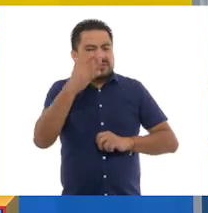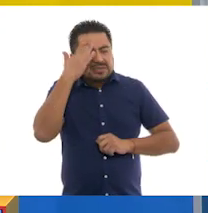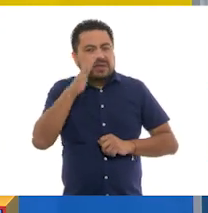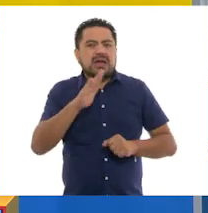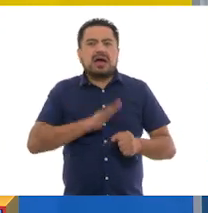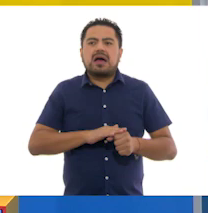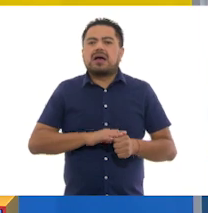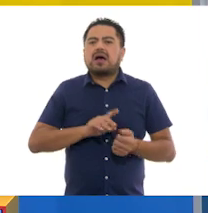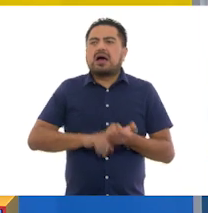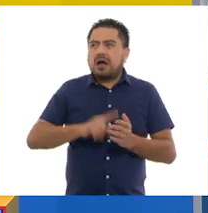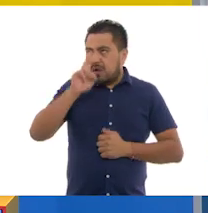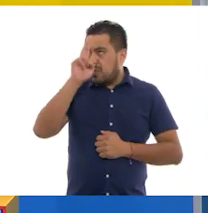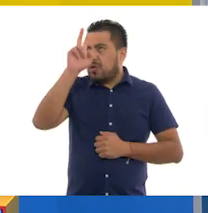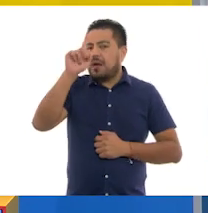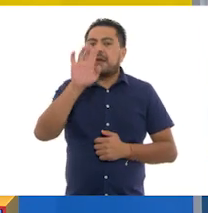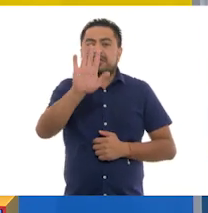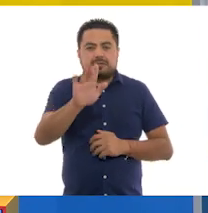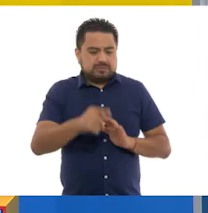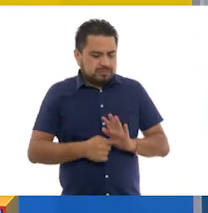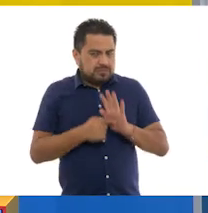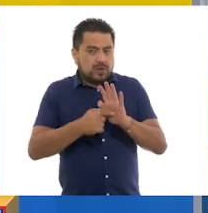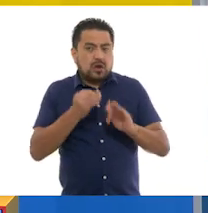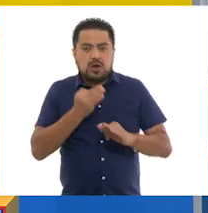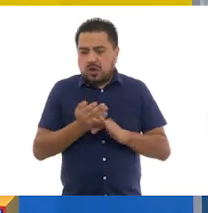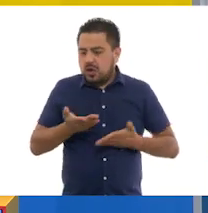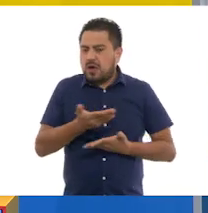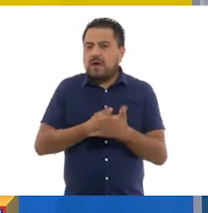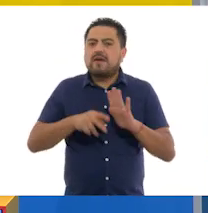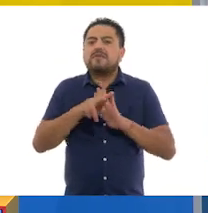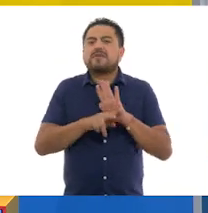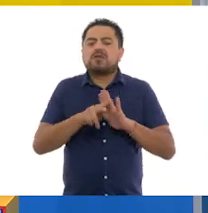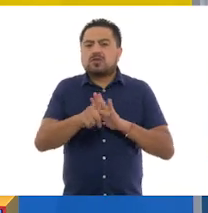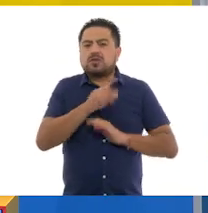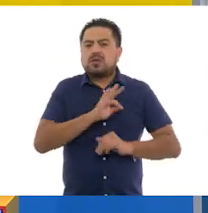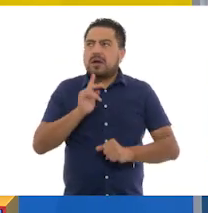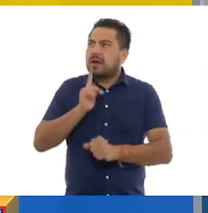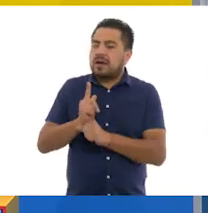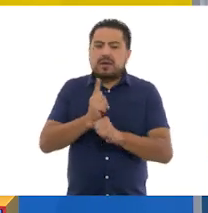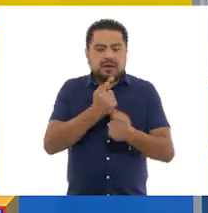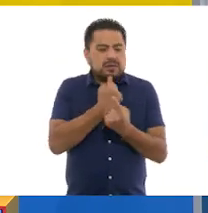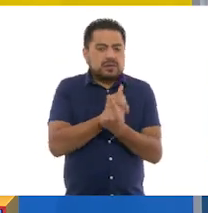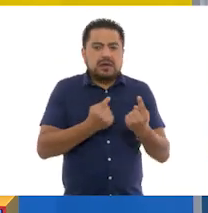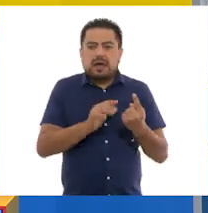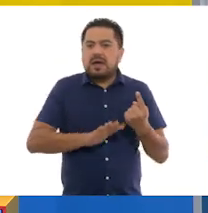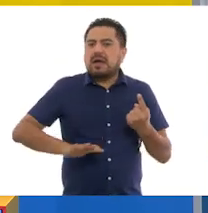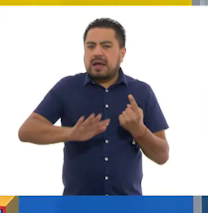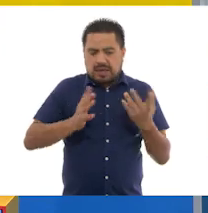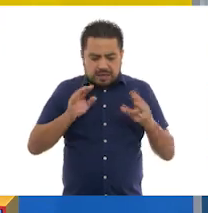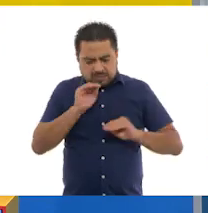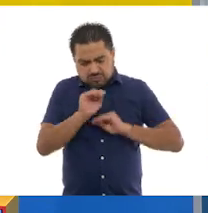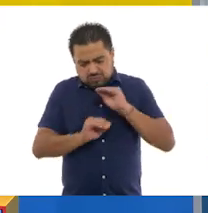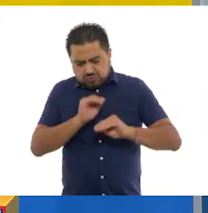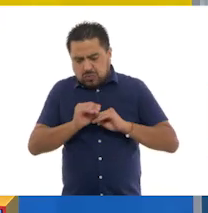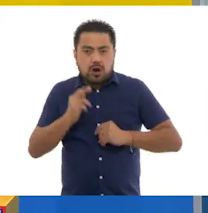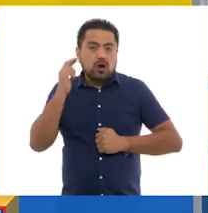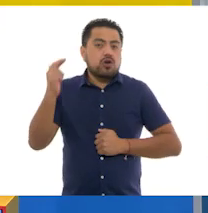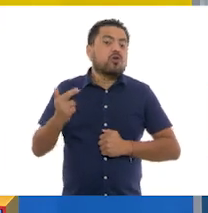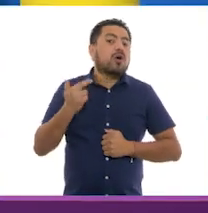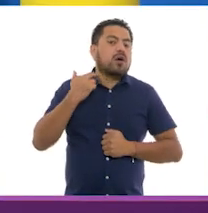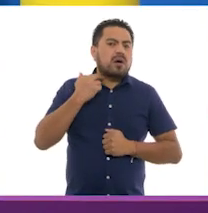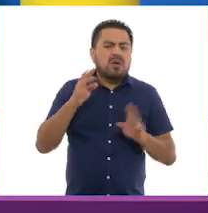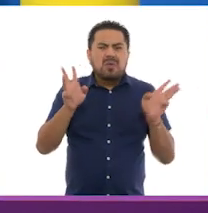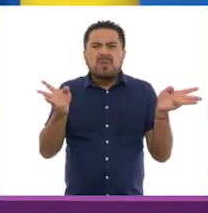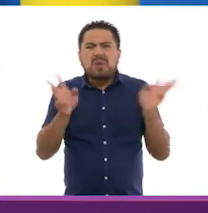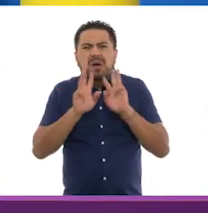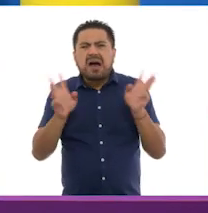sueños. Y para muestra, déjenme les comparto un video donde podemos ver a niñas y niños armando sus robots.